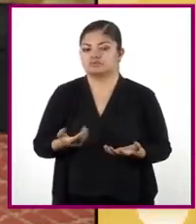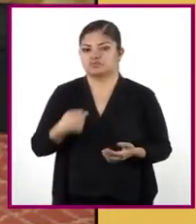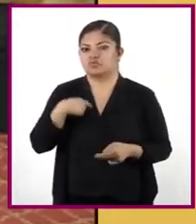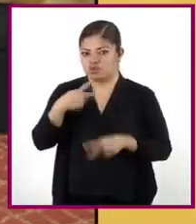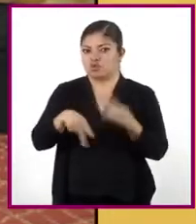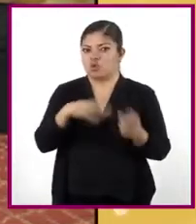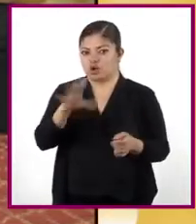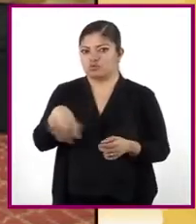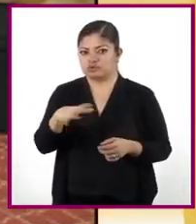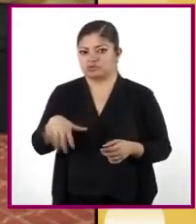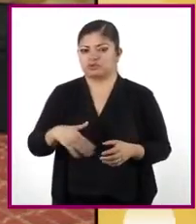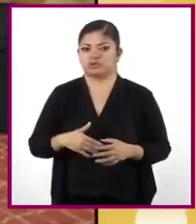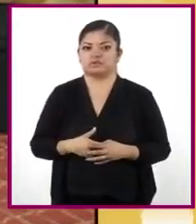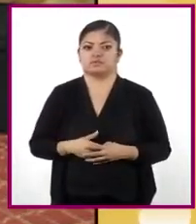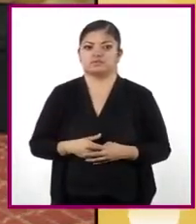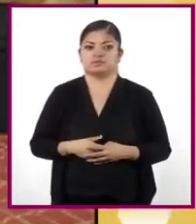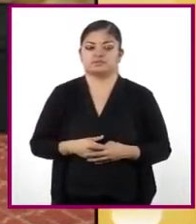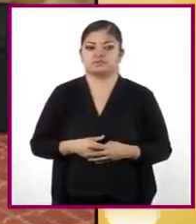buscar.